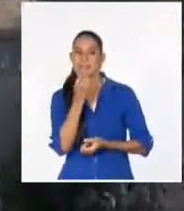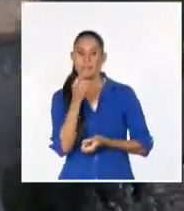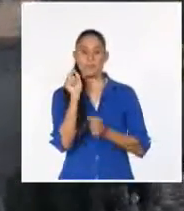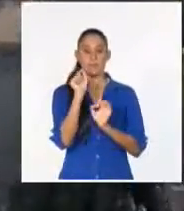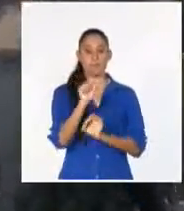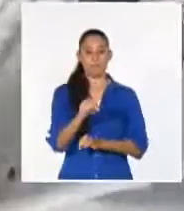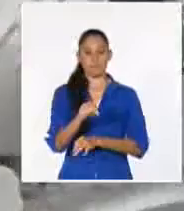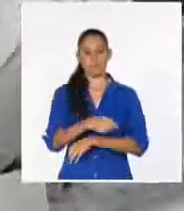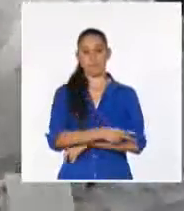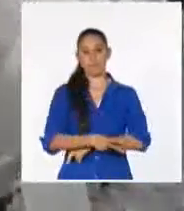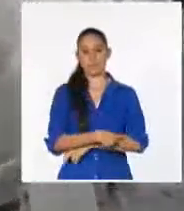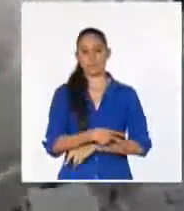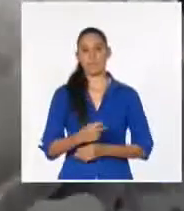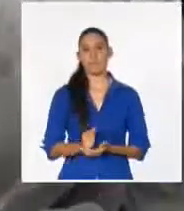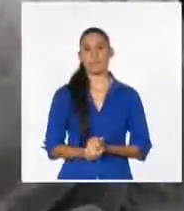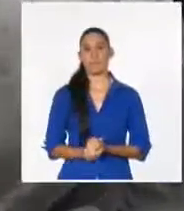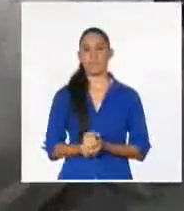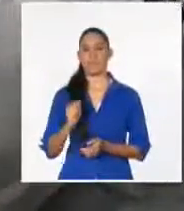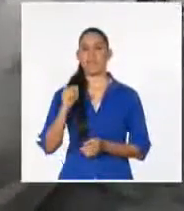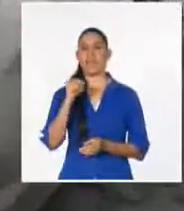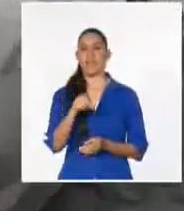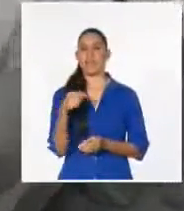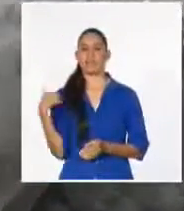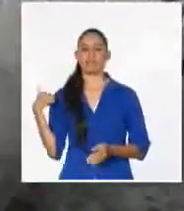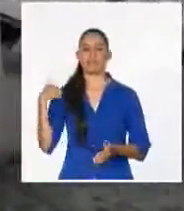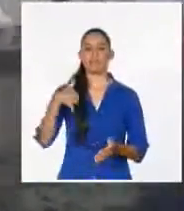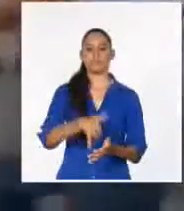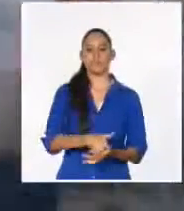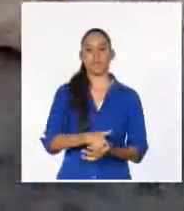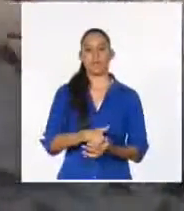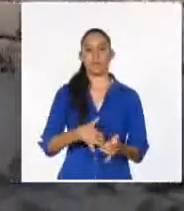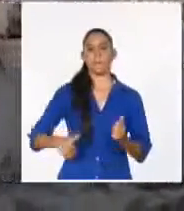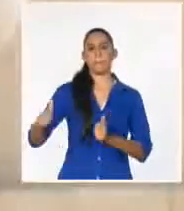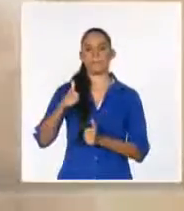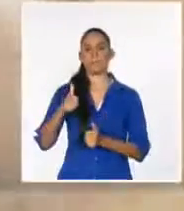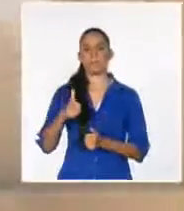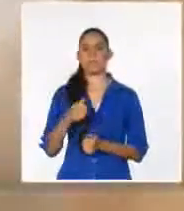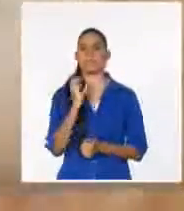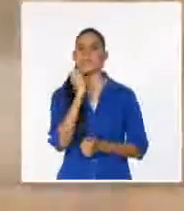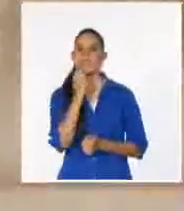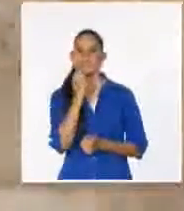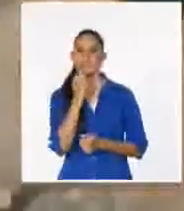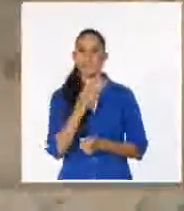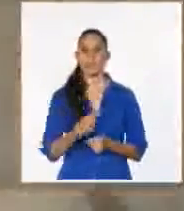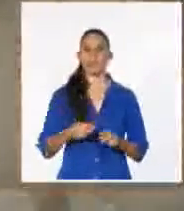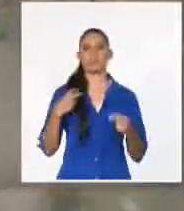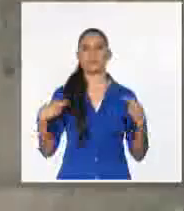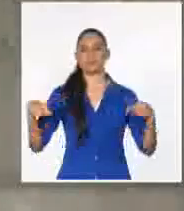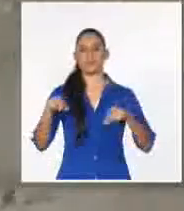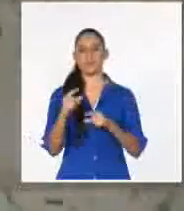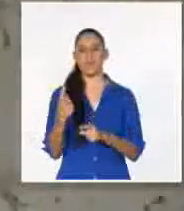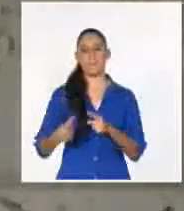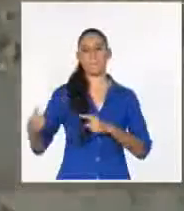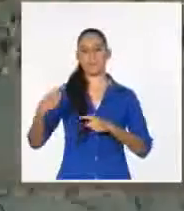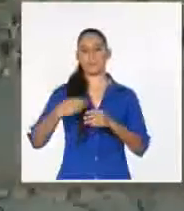estadounidense Antony Blinken tiene previsto viajar hoy a Israel y reunirse con el primer ministro Benjamin Netanyahu.